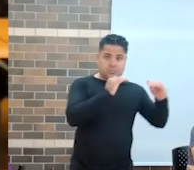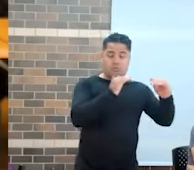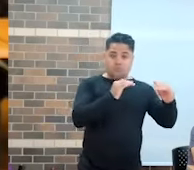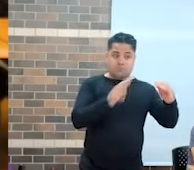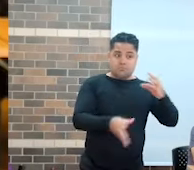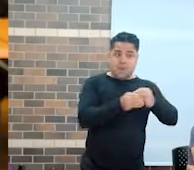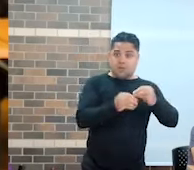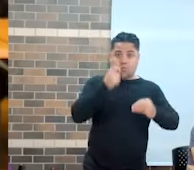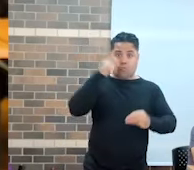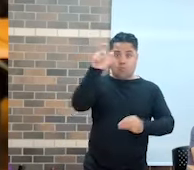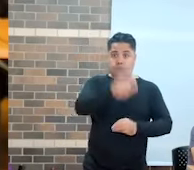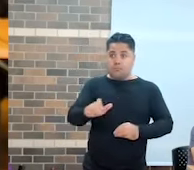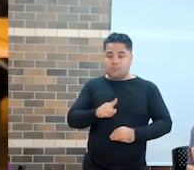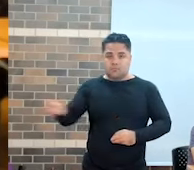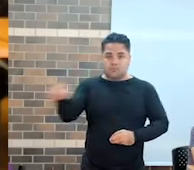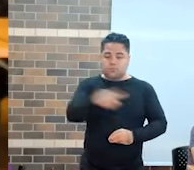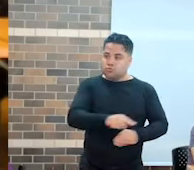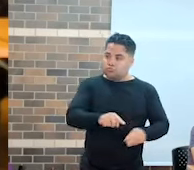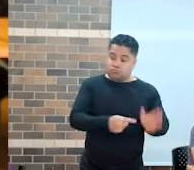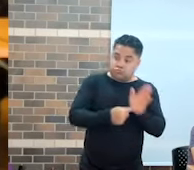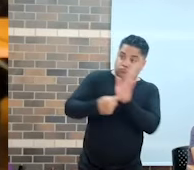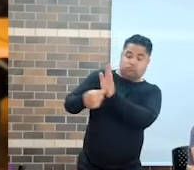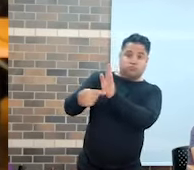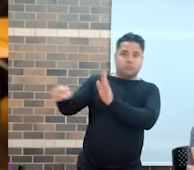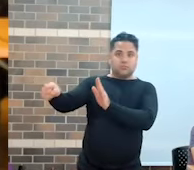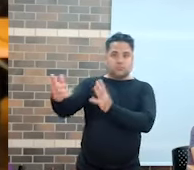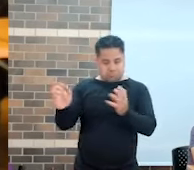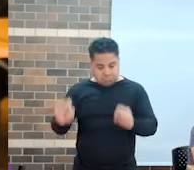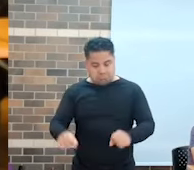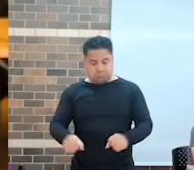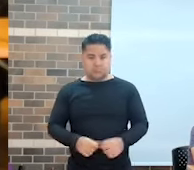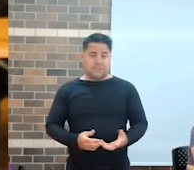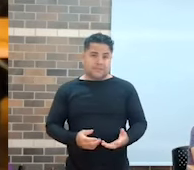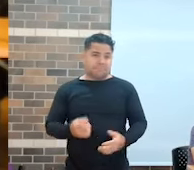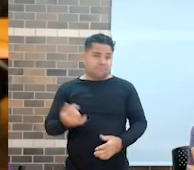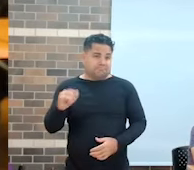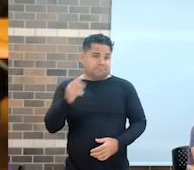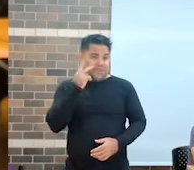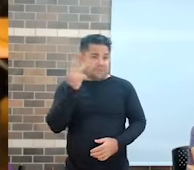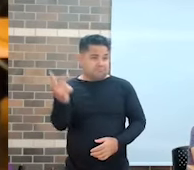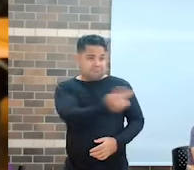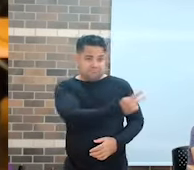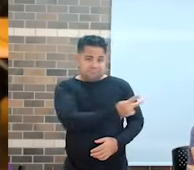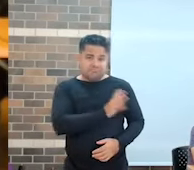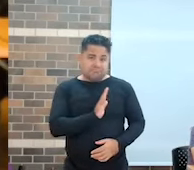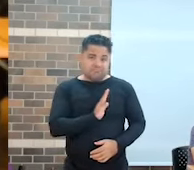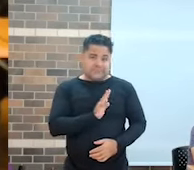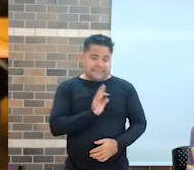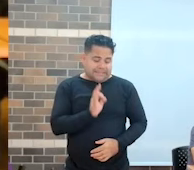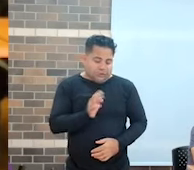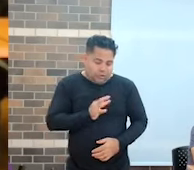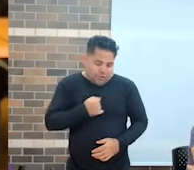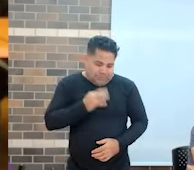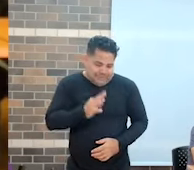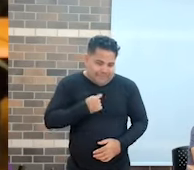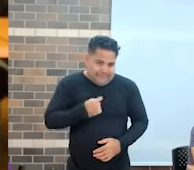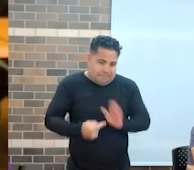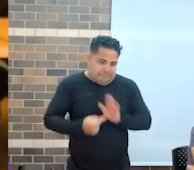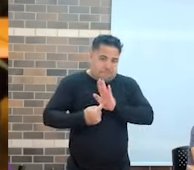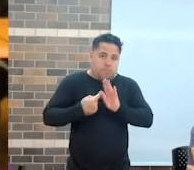creo que ya pues es muy notorio, ¿no? Yo siempre resalto que estos aportes